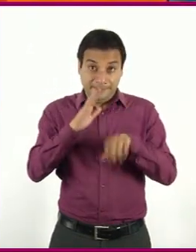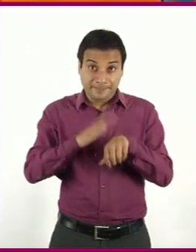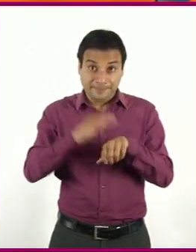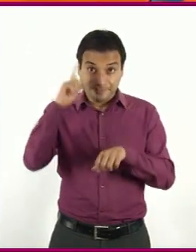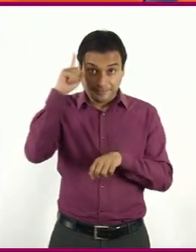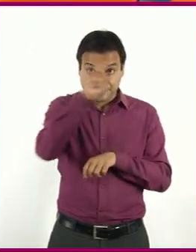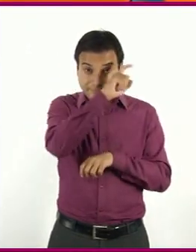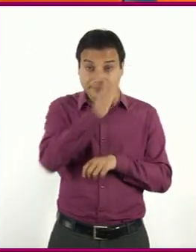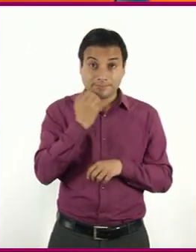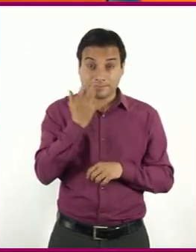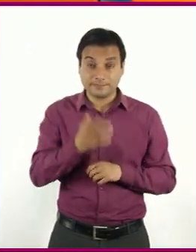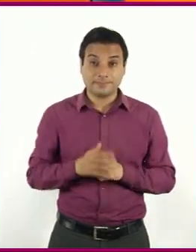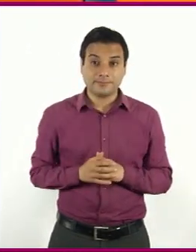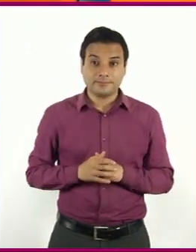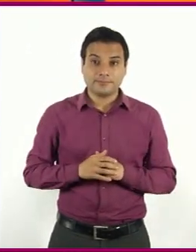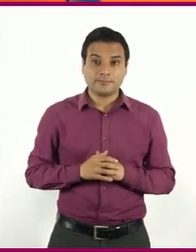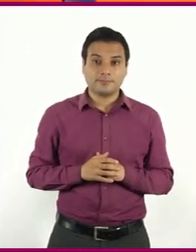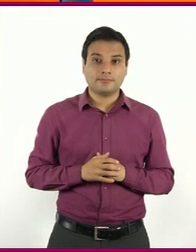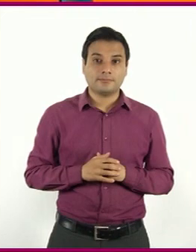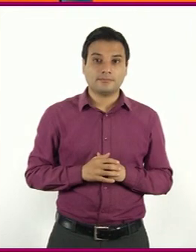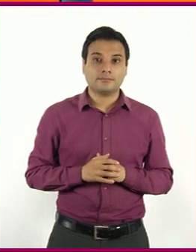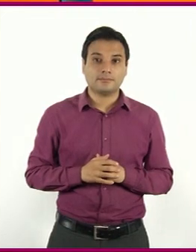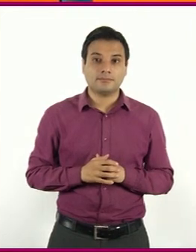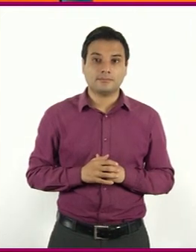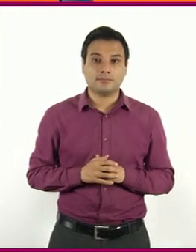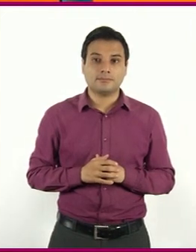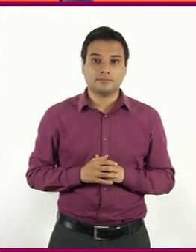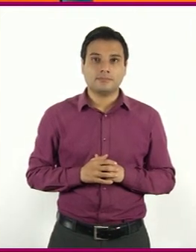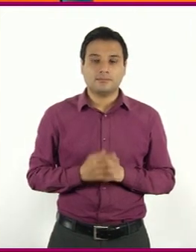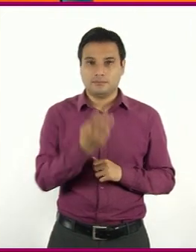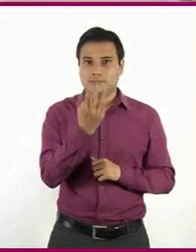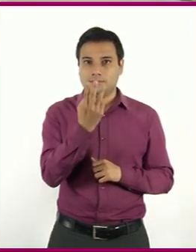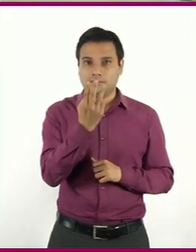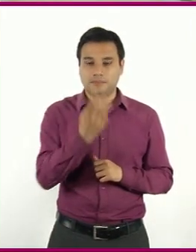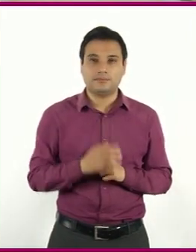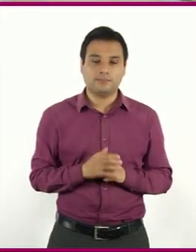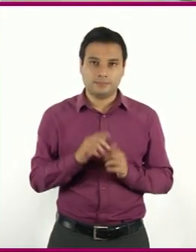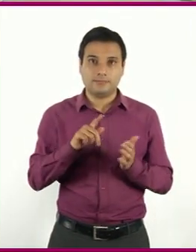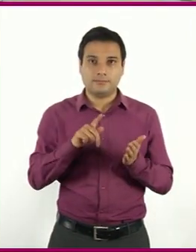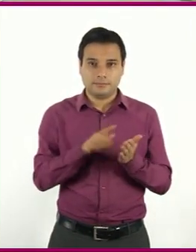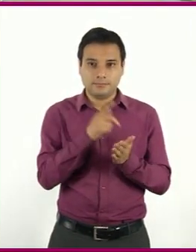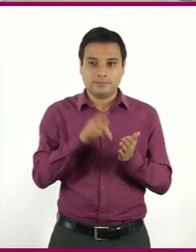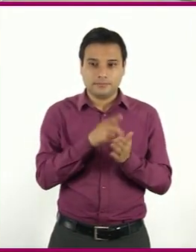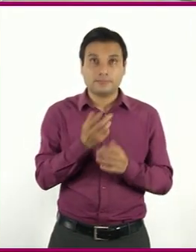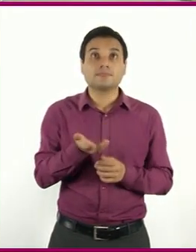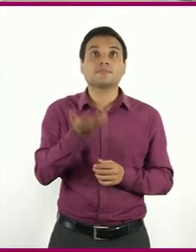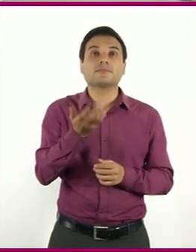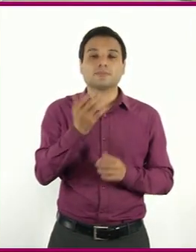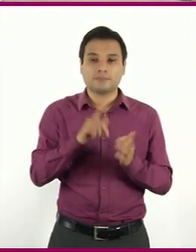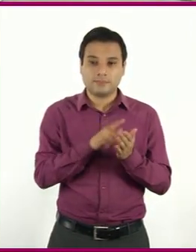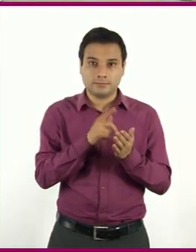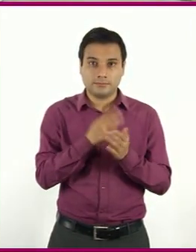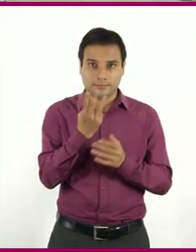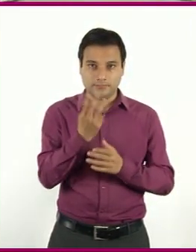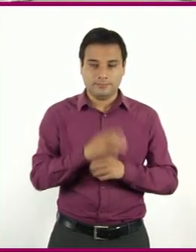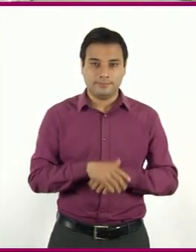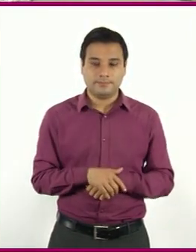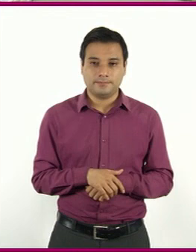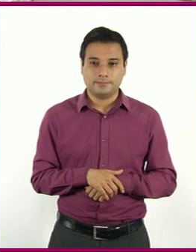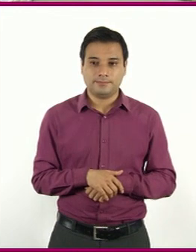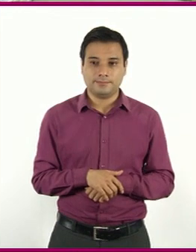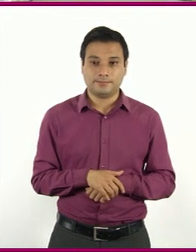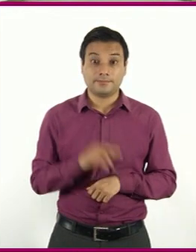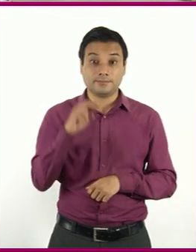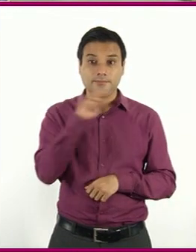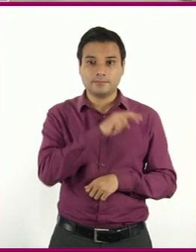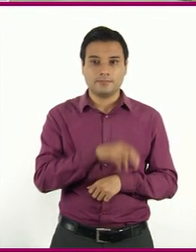complicado. Más complicado. Que sea nada más. Dos. Tres. Tres. Tampoco eso va a llegar. Tres. Muy bien. Lo más